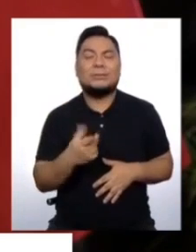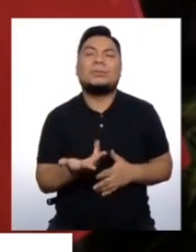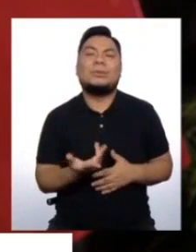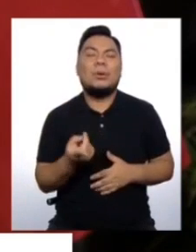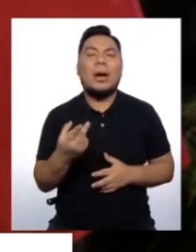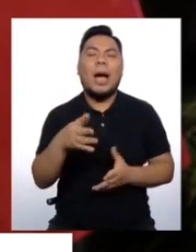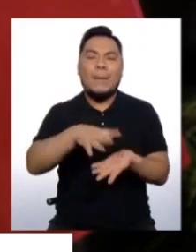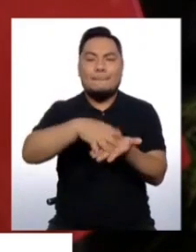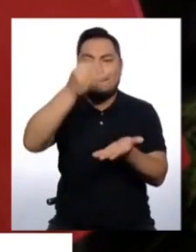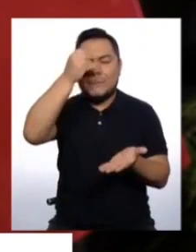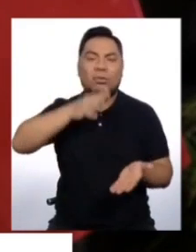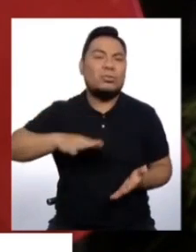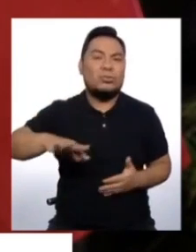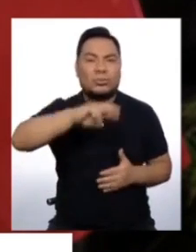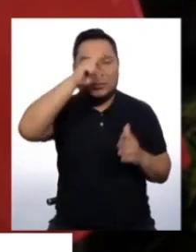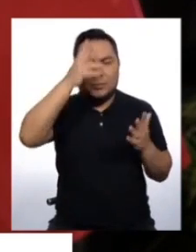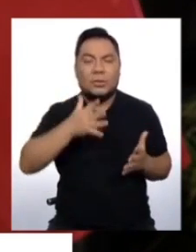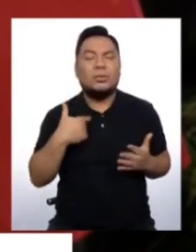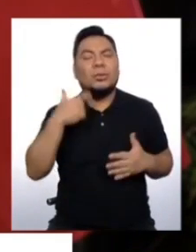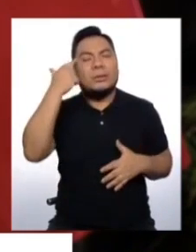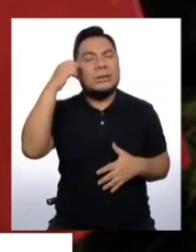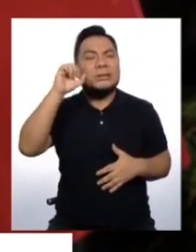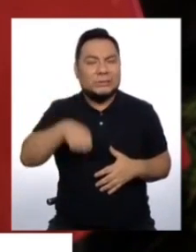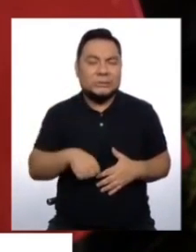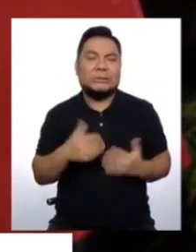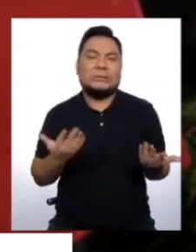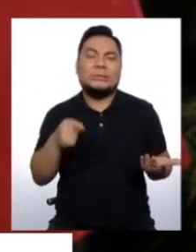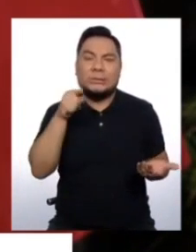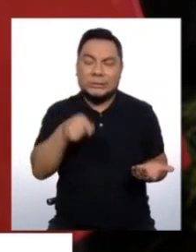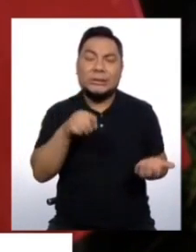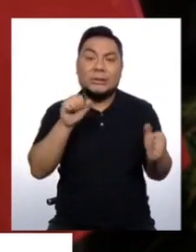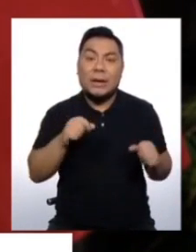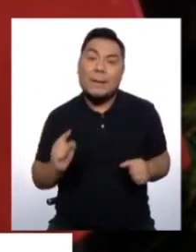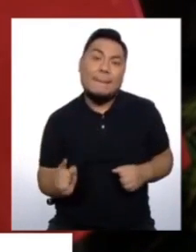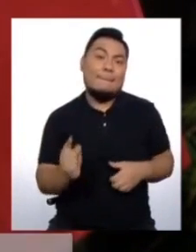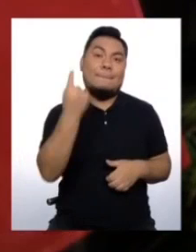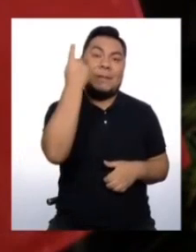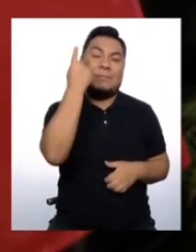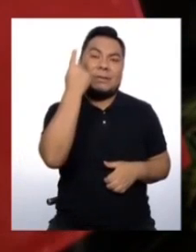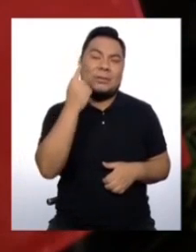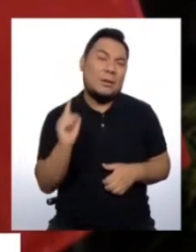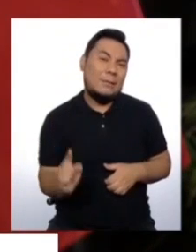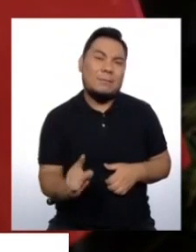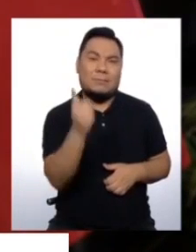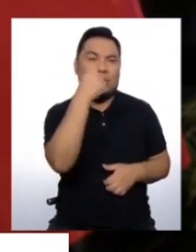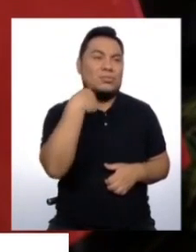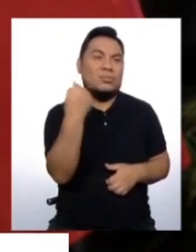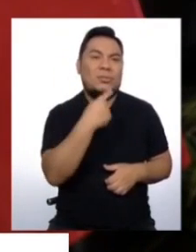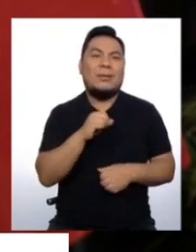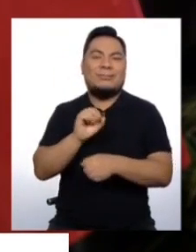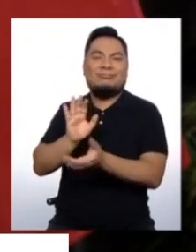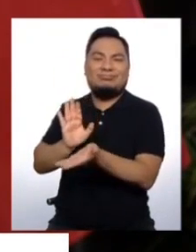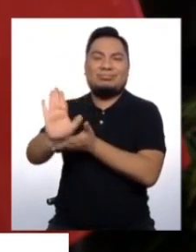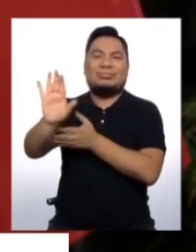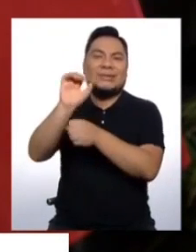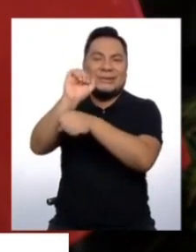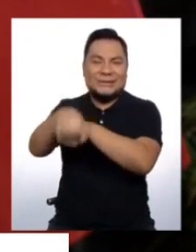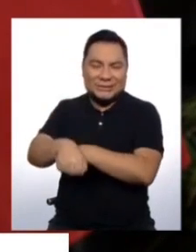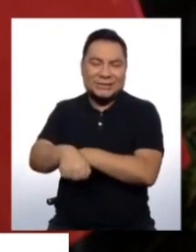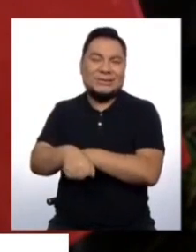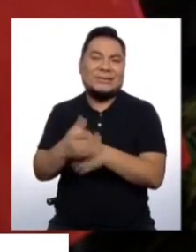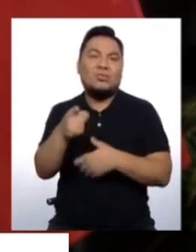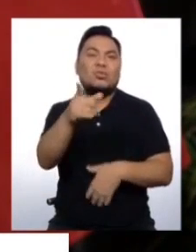peruanos, y eso es lo que estamos seguros que va a ser el principal argumento de la derrota que vamos a